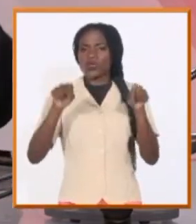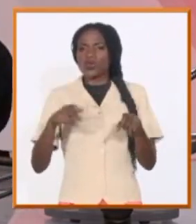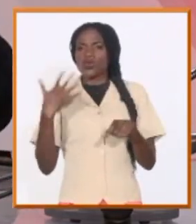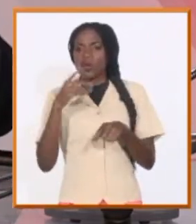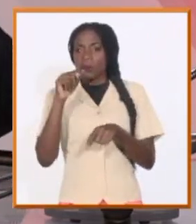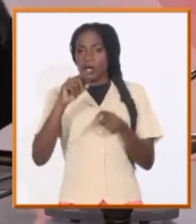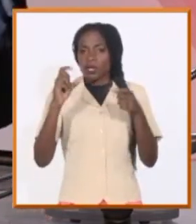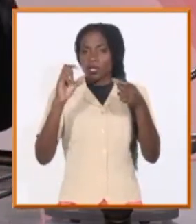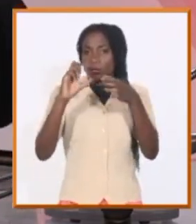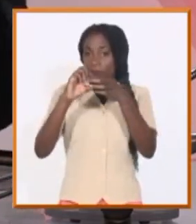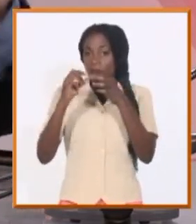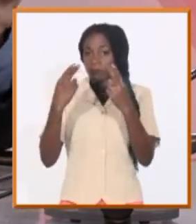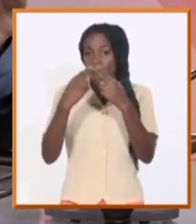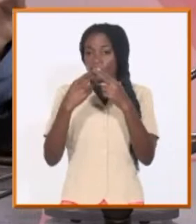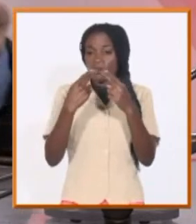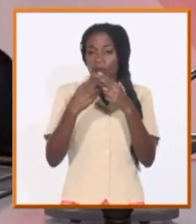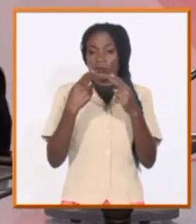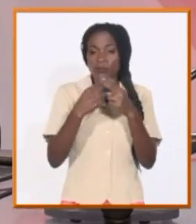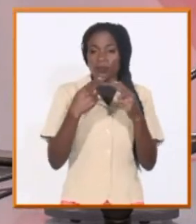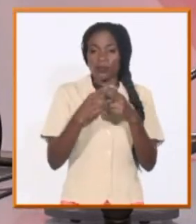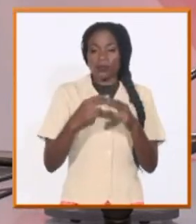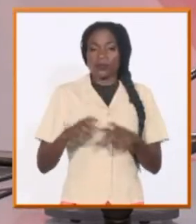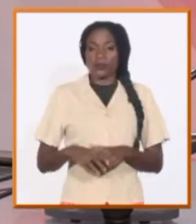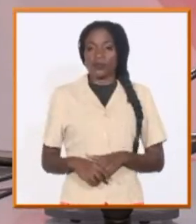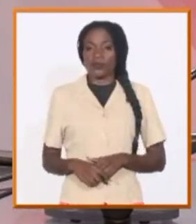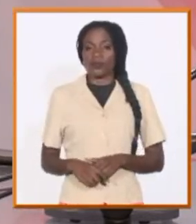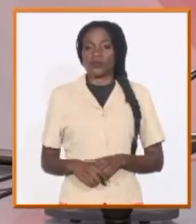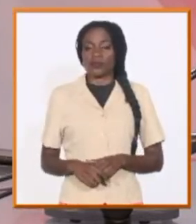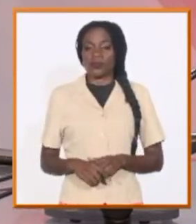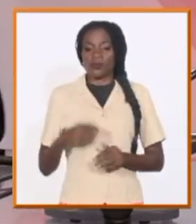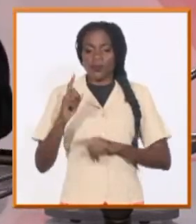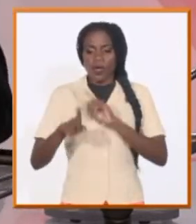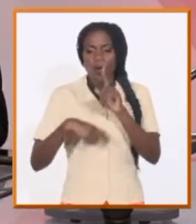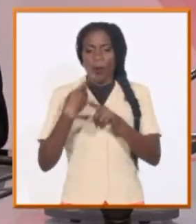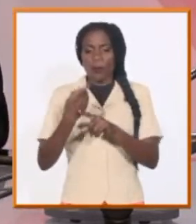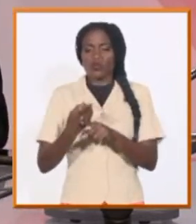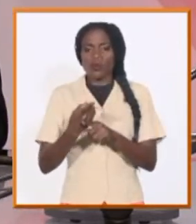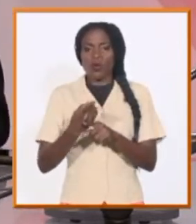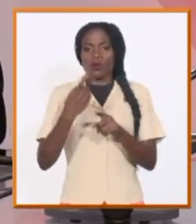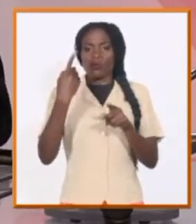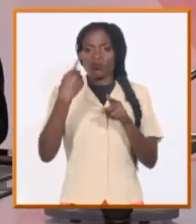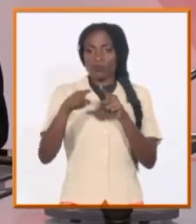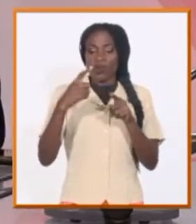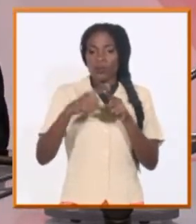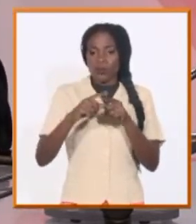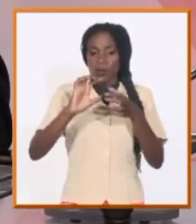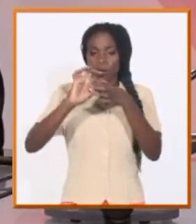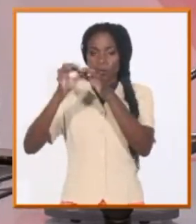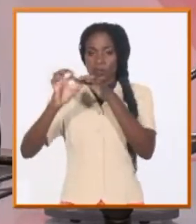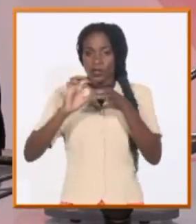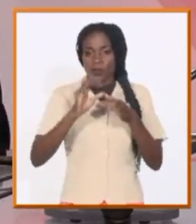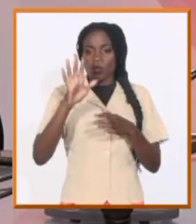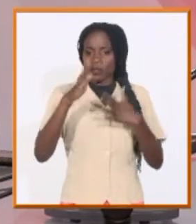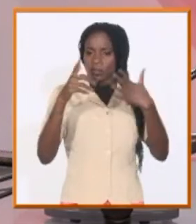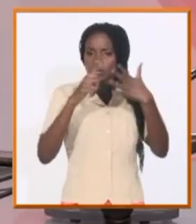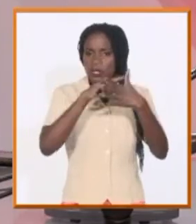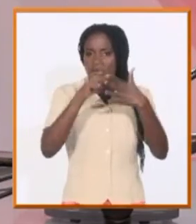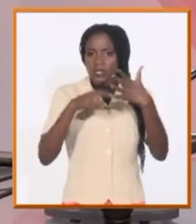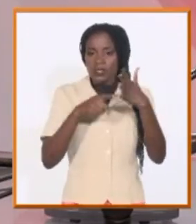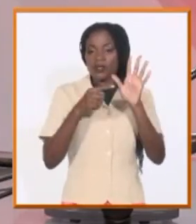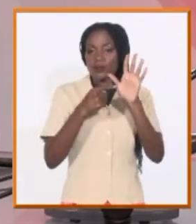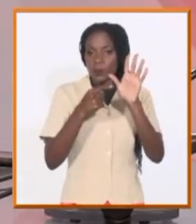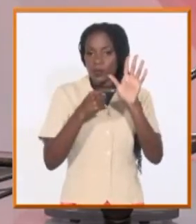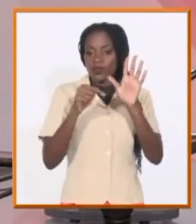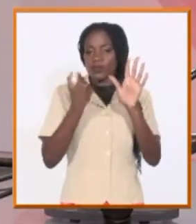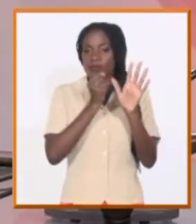Ahora viene Colombia y eso será un desafío de cara a los próximos Juegos Panamericanos. Esta vez por uno nos llevamos la quinta posición, habrá que ver qué